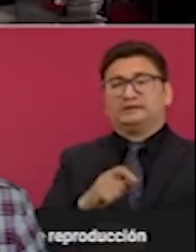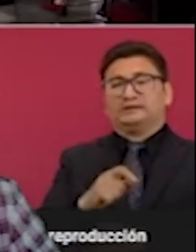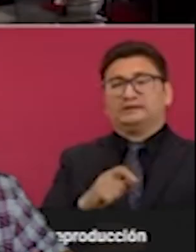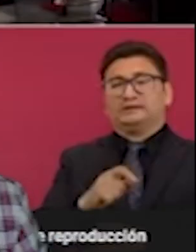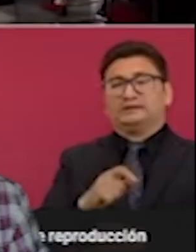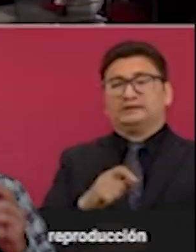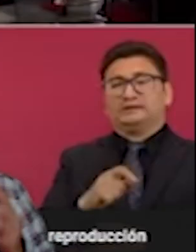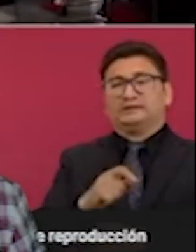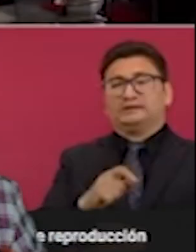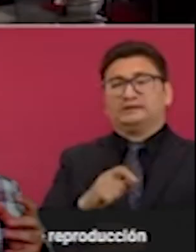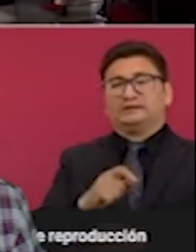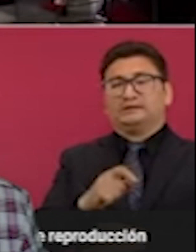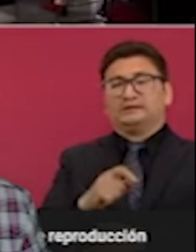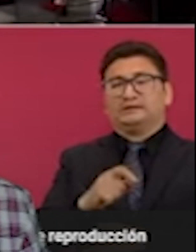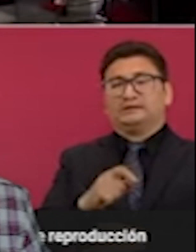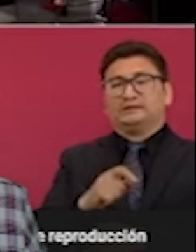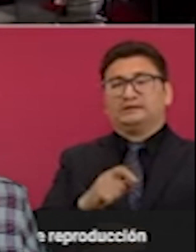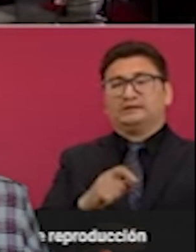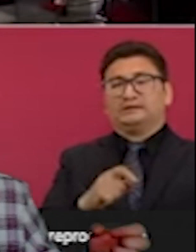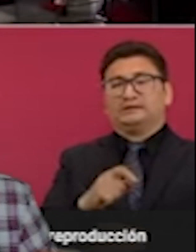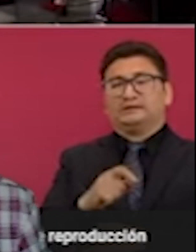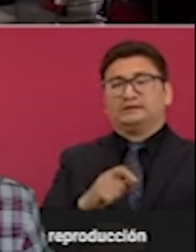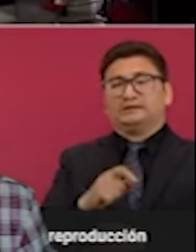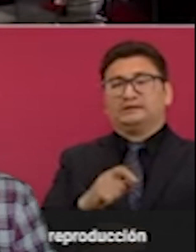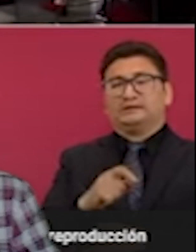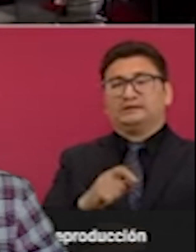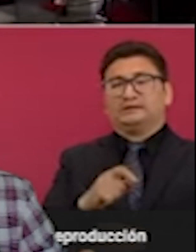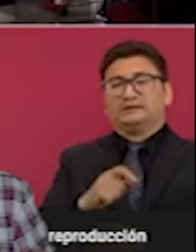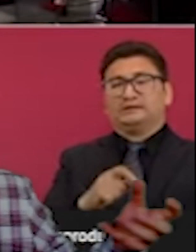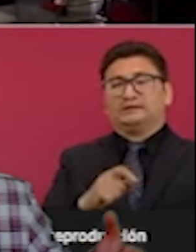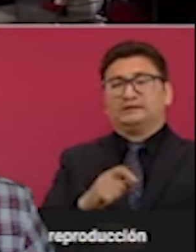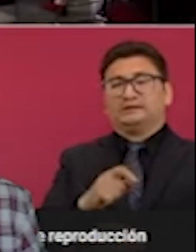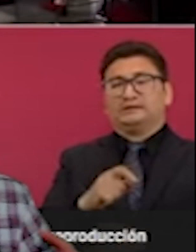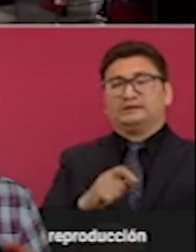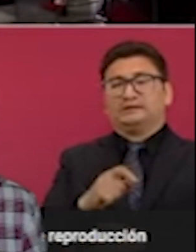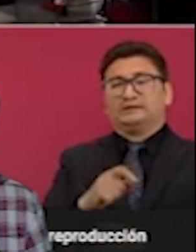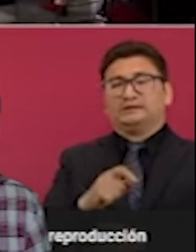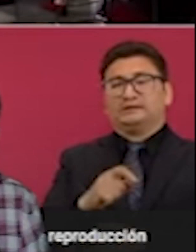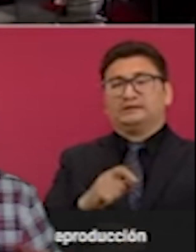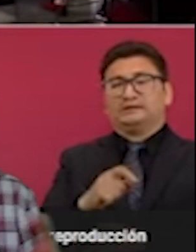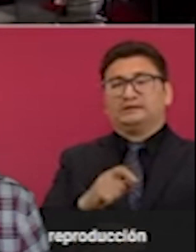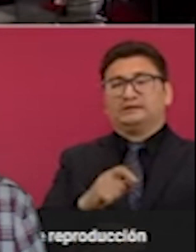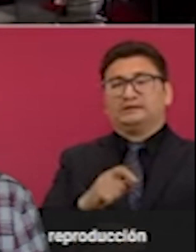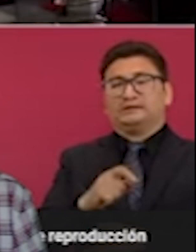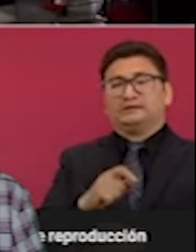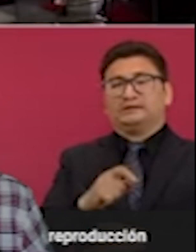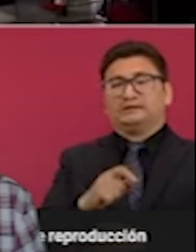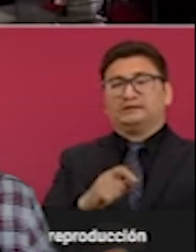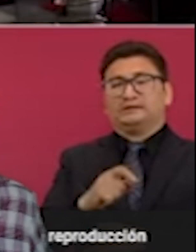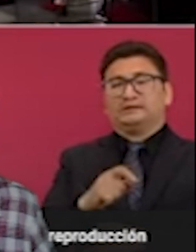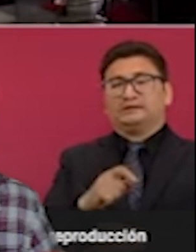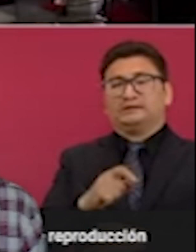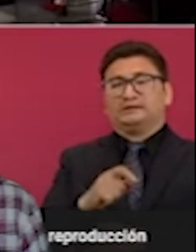López Obrador. La verdad que ya era necesario que se les pusiera un alto, se les apretara realmente la cintura, se les